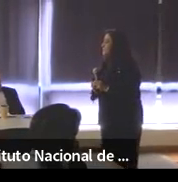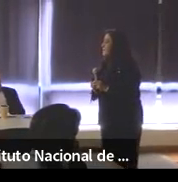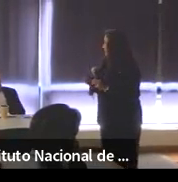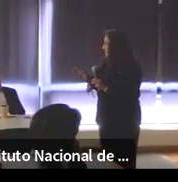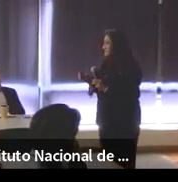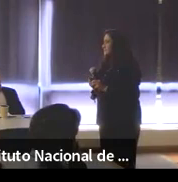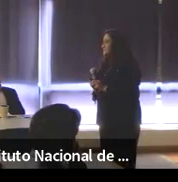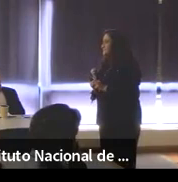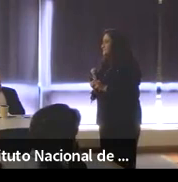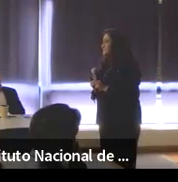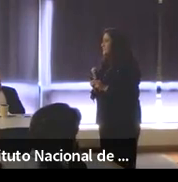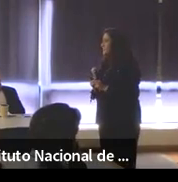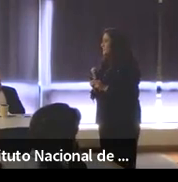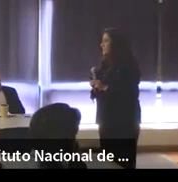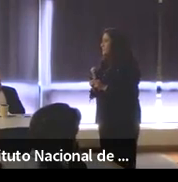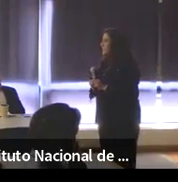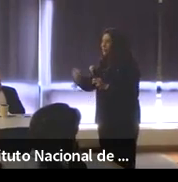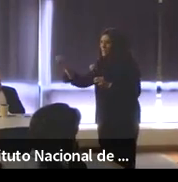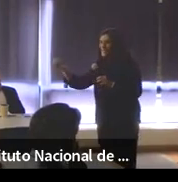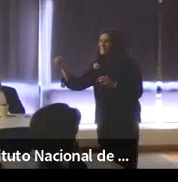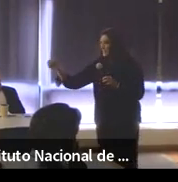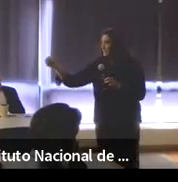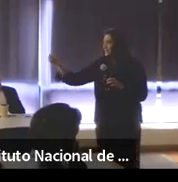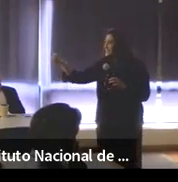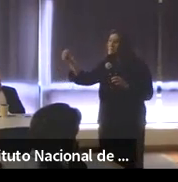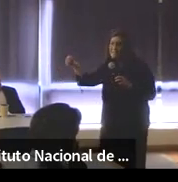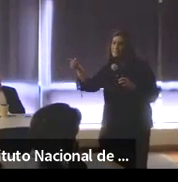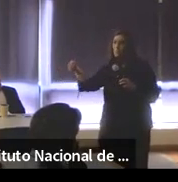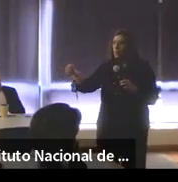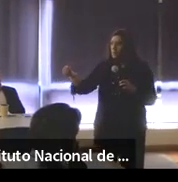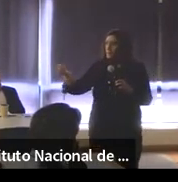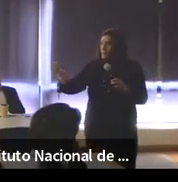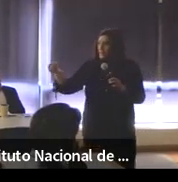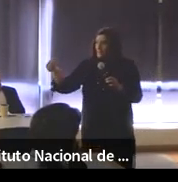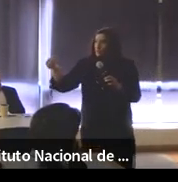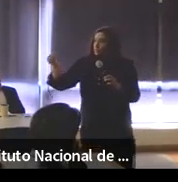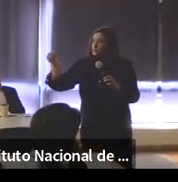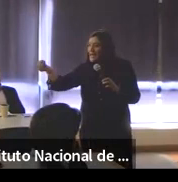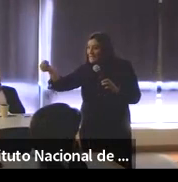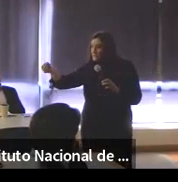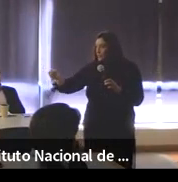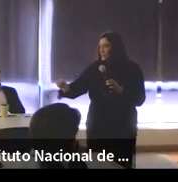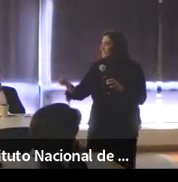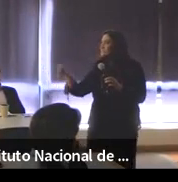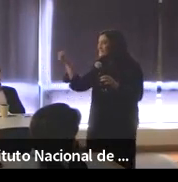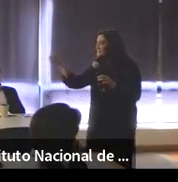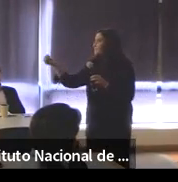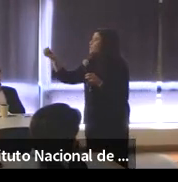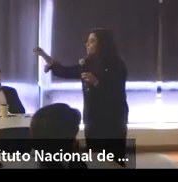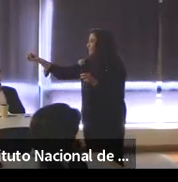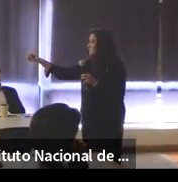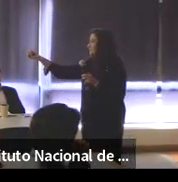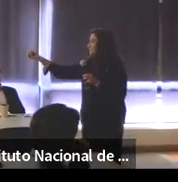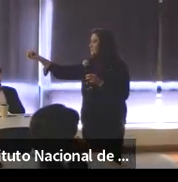así es Por qué ese ese mismo entusiasmo esa